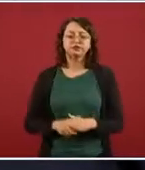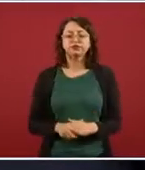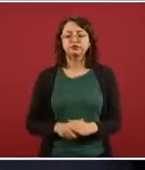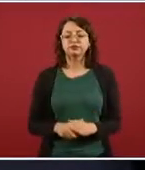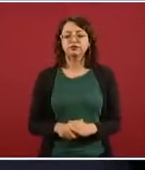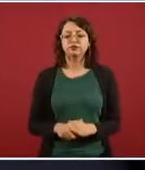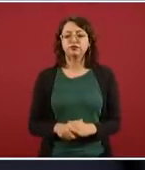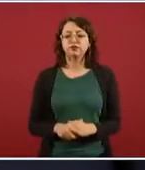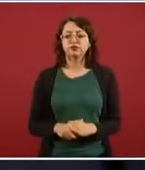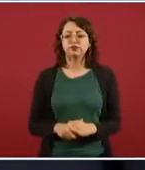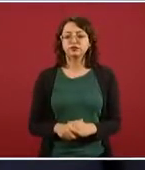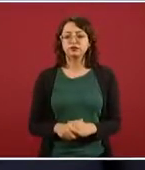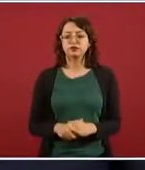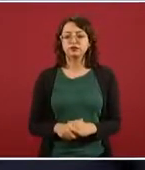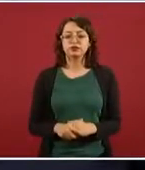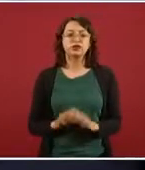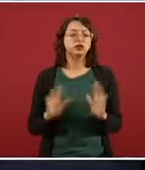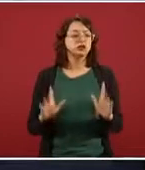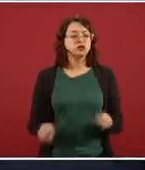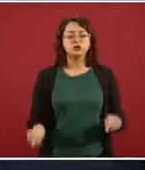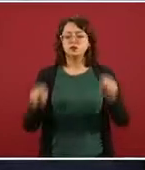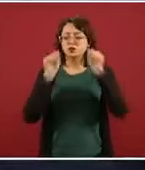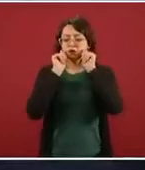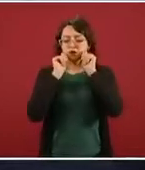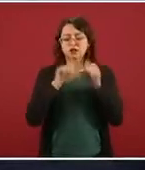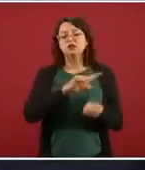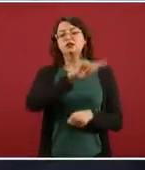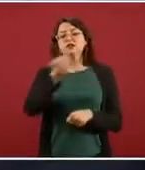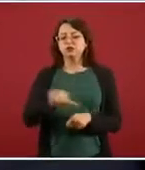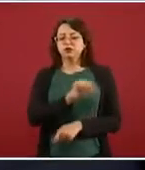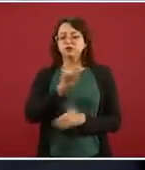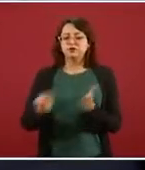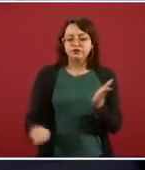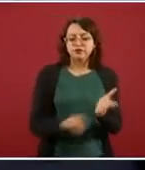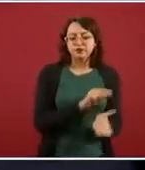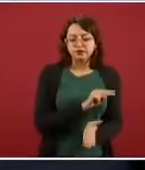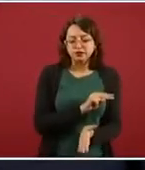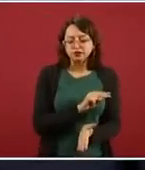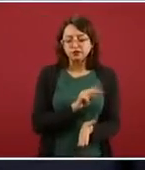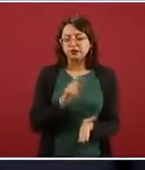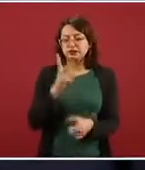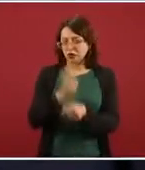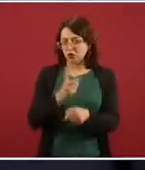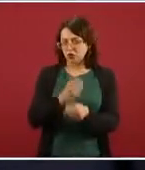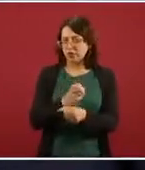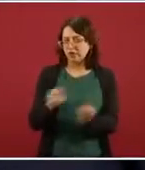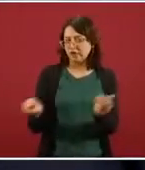Aunque la ratificación se dé después, pero que antes de